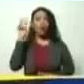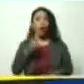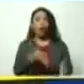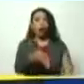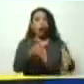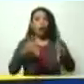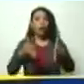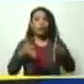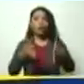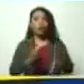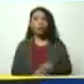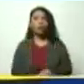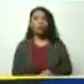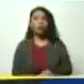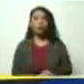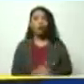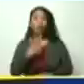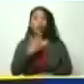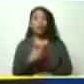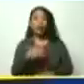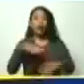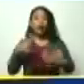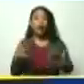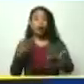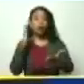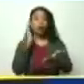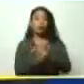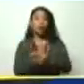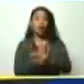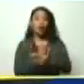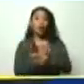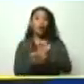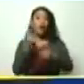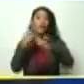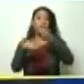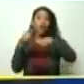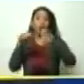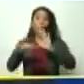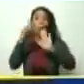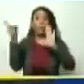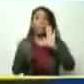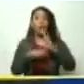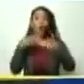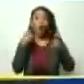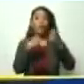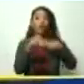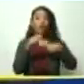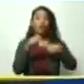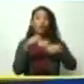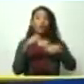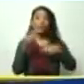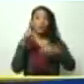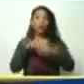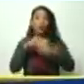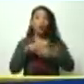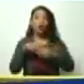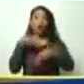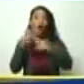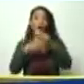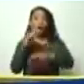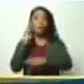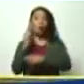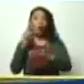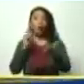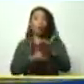y se ha dicho que parte de la venta o casi toda la totalidad de la venta del crudo se destinará a pago de